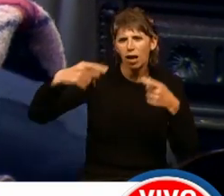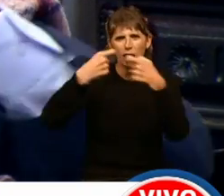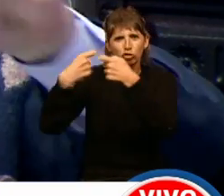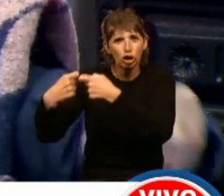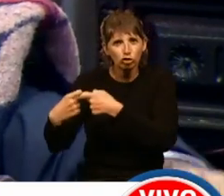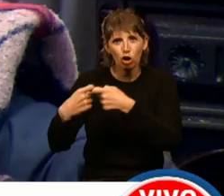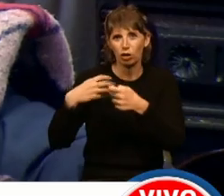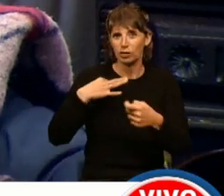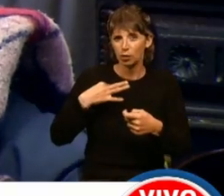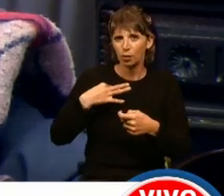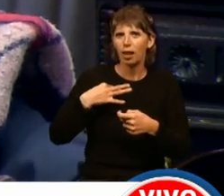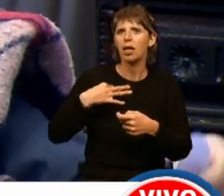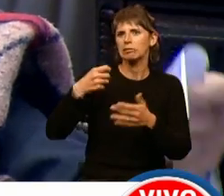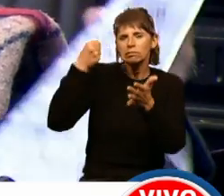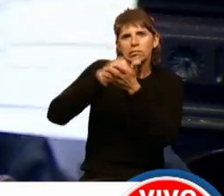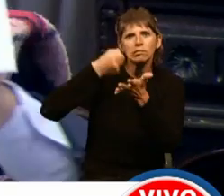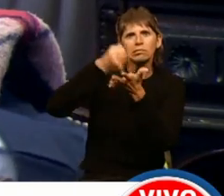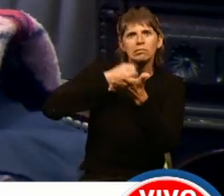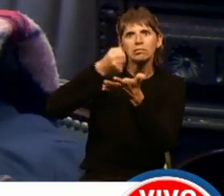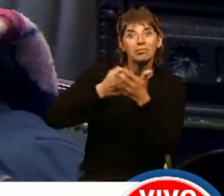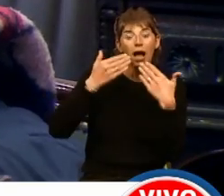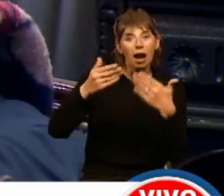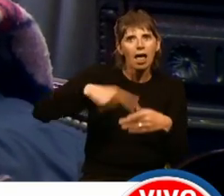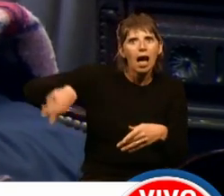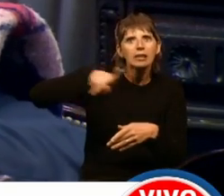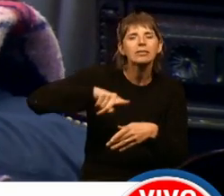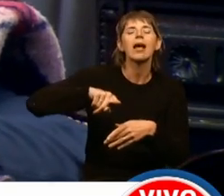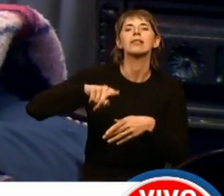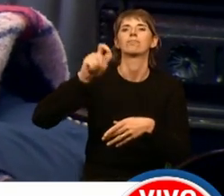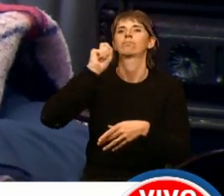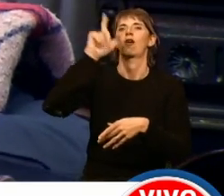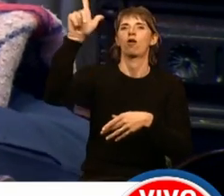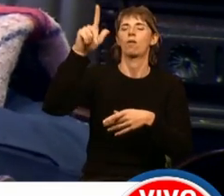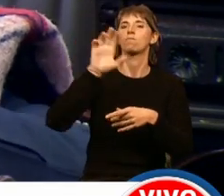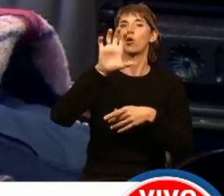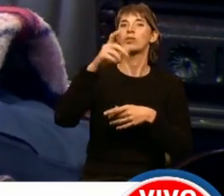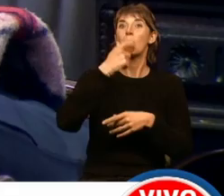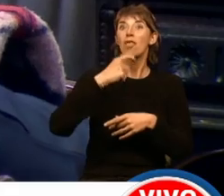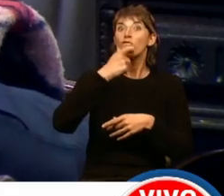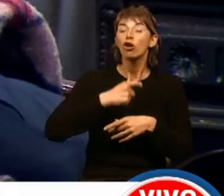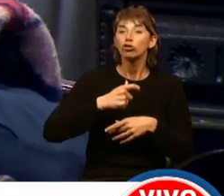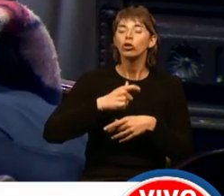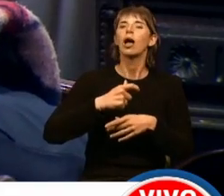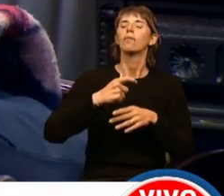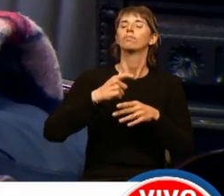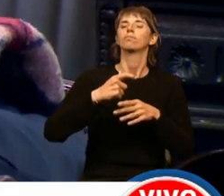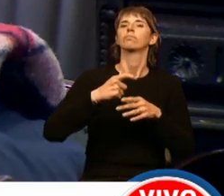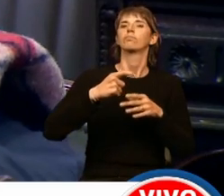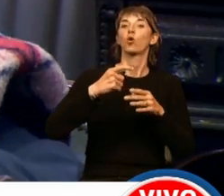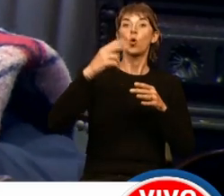hacer que en la provincia de mendoza fruto de ese esfuerzo lográramos por casi nueve años